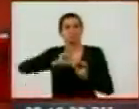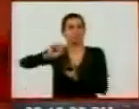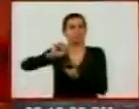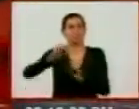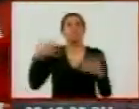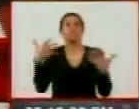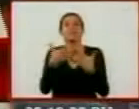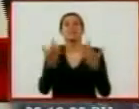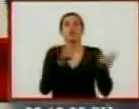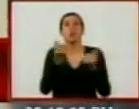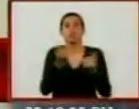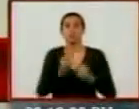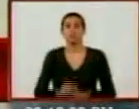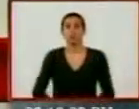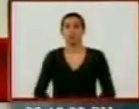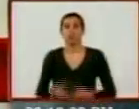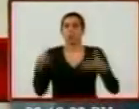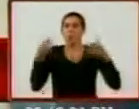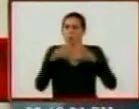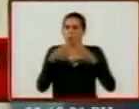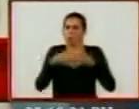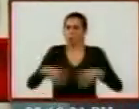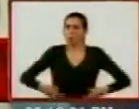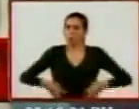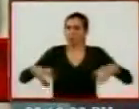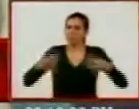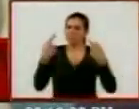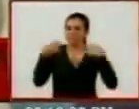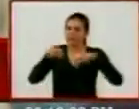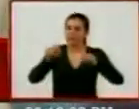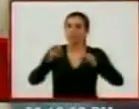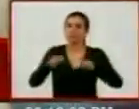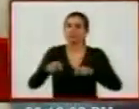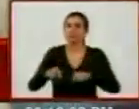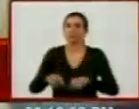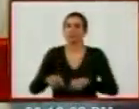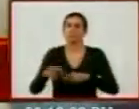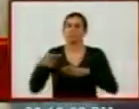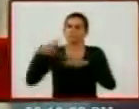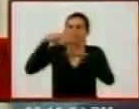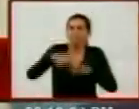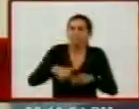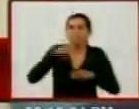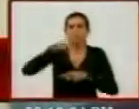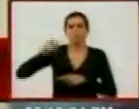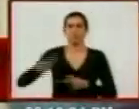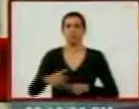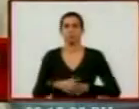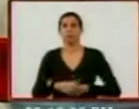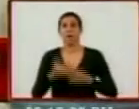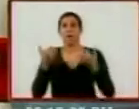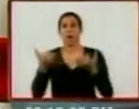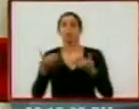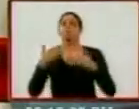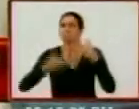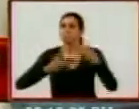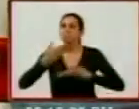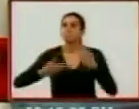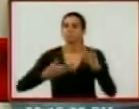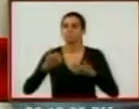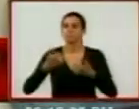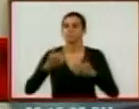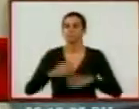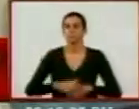con la cual la burguesía pretende doblarle las rodillas al pueblo de Venezuela y cada vez estamos avanzando en